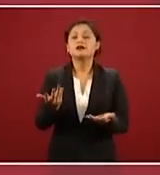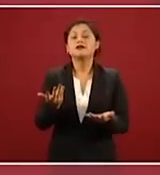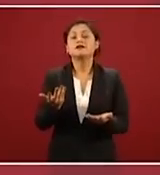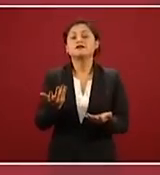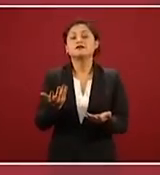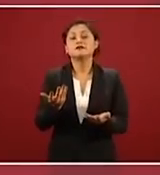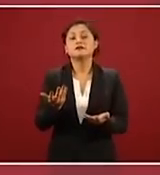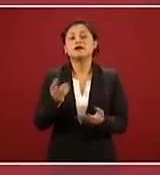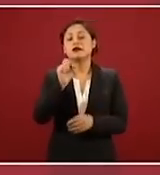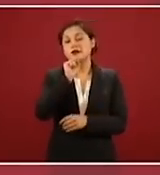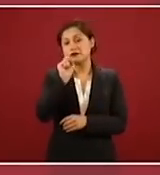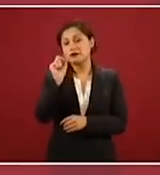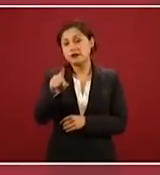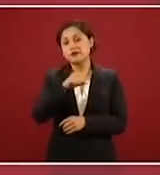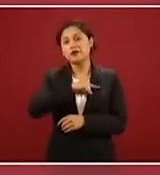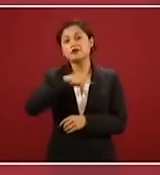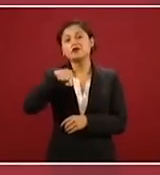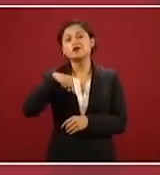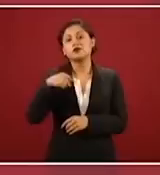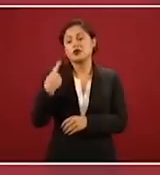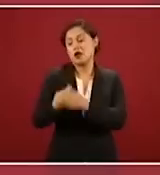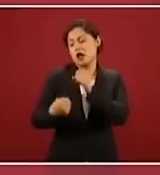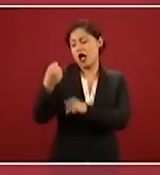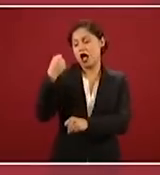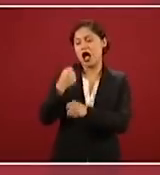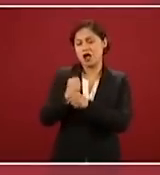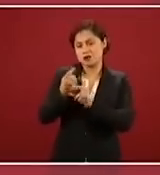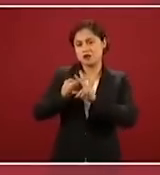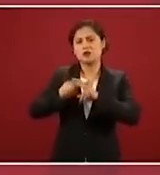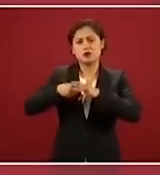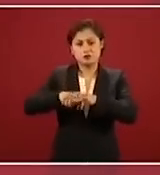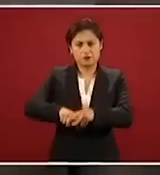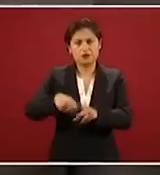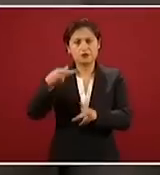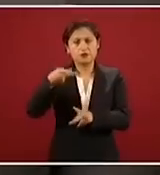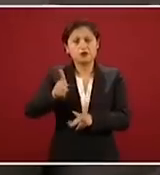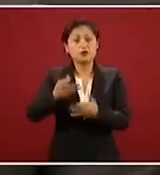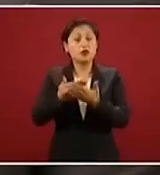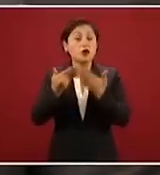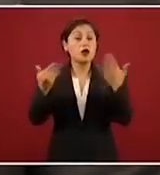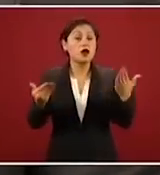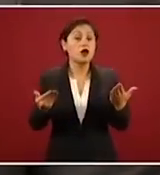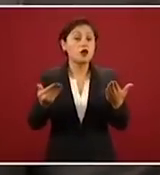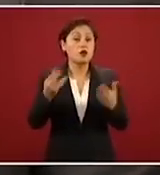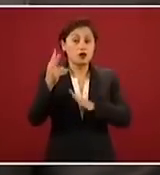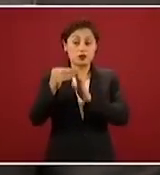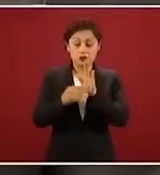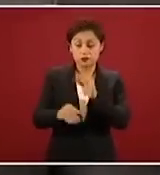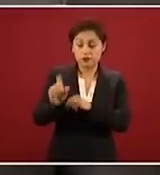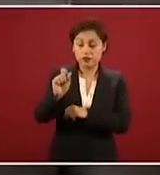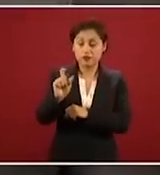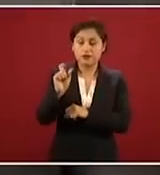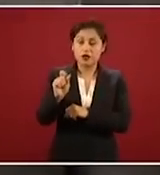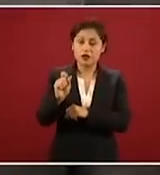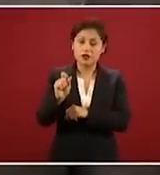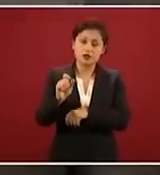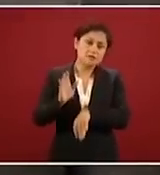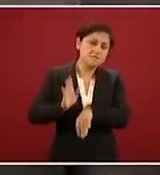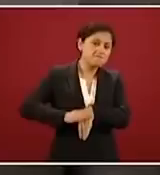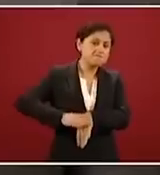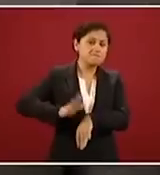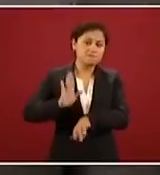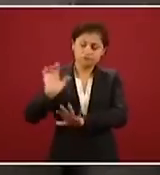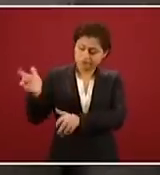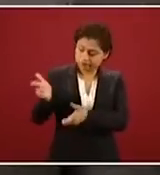iniciando desde el año pasado, pero este año con más fuerza y con más